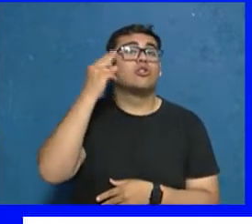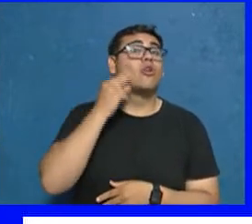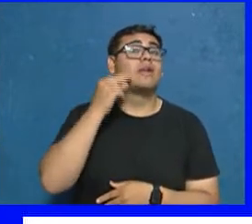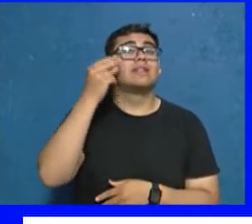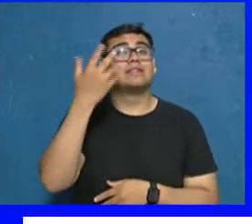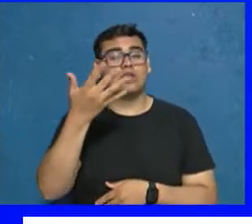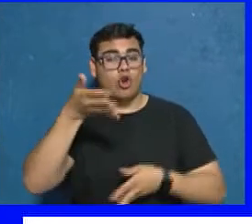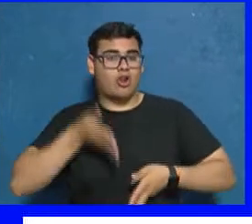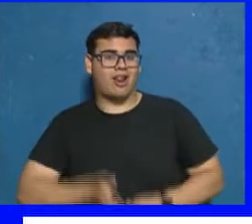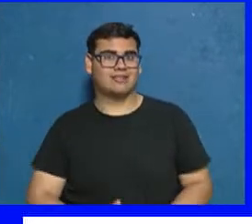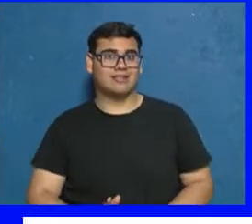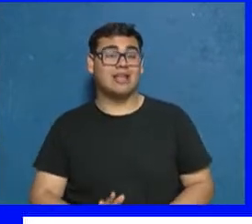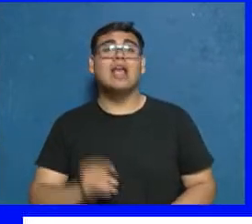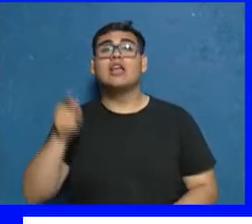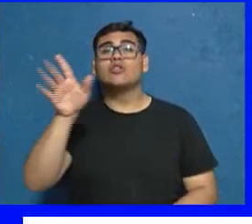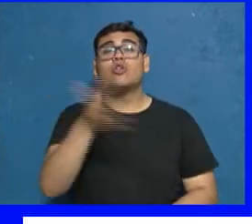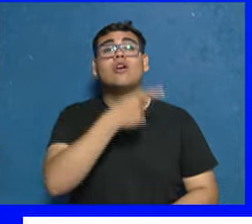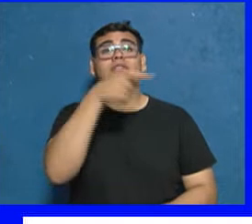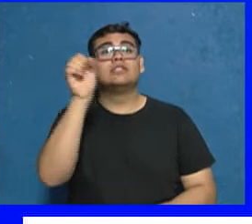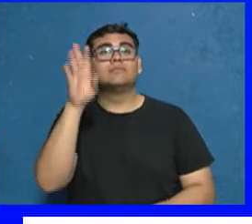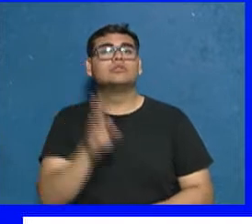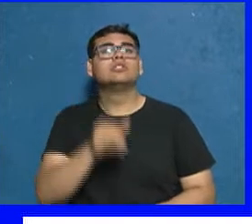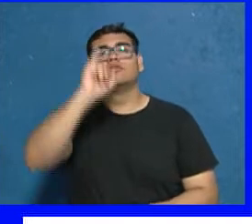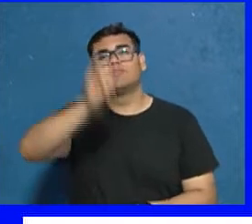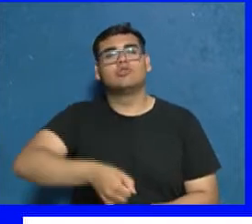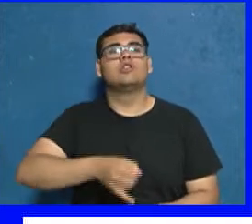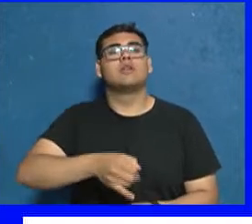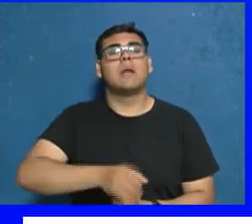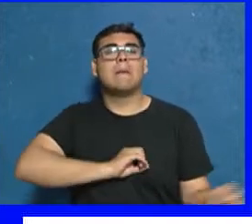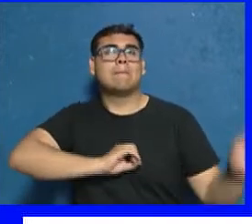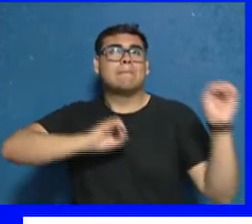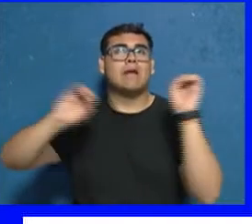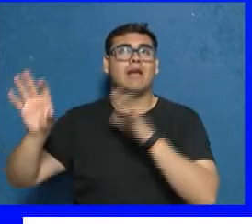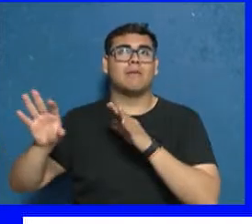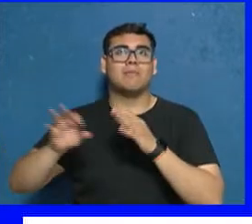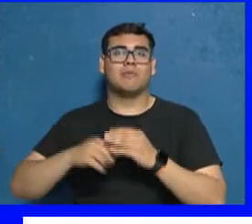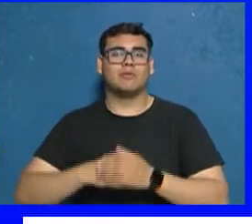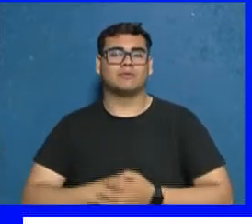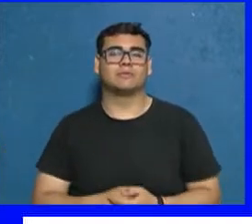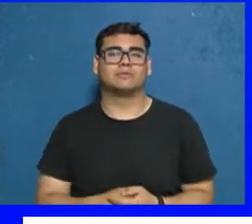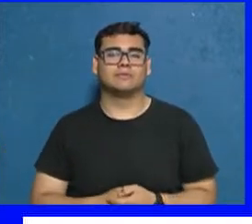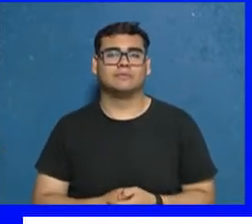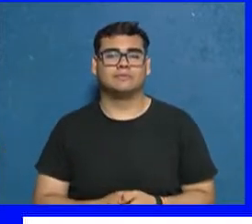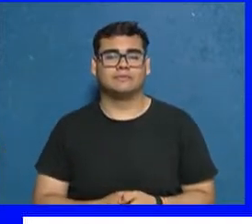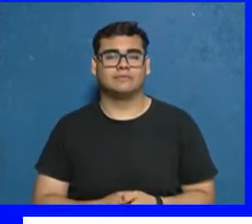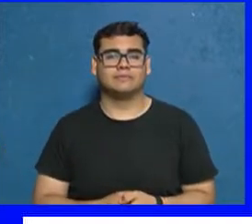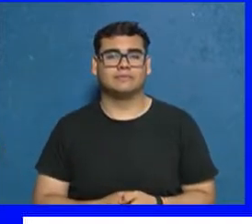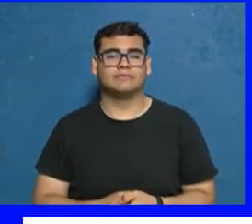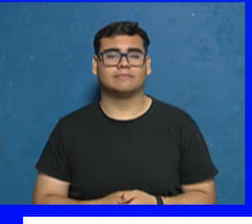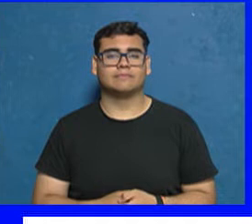1995, el 100% contestó que sí seguiría del país. Estos